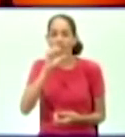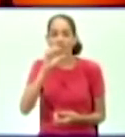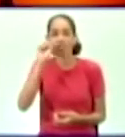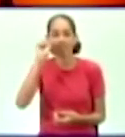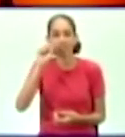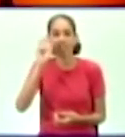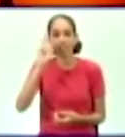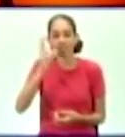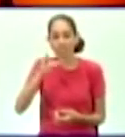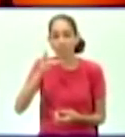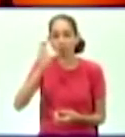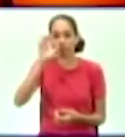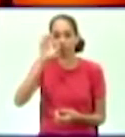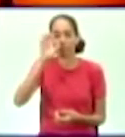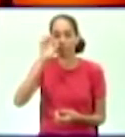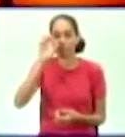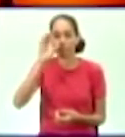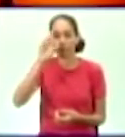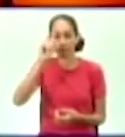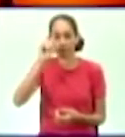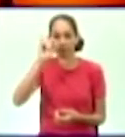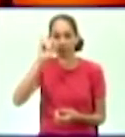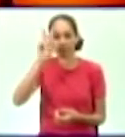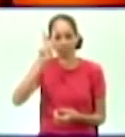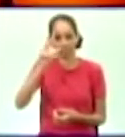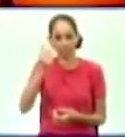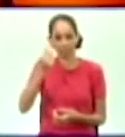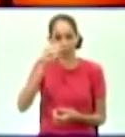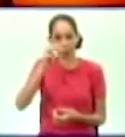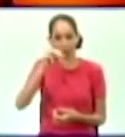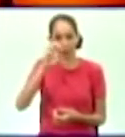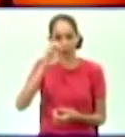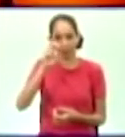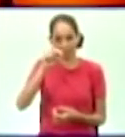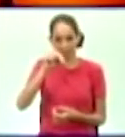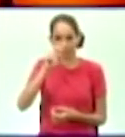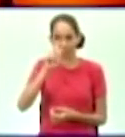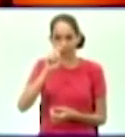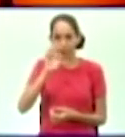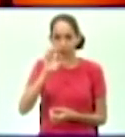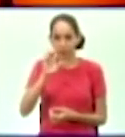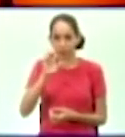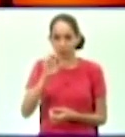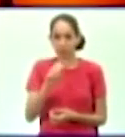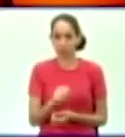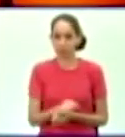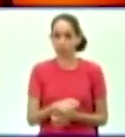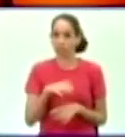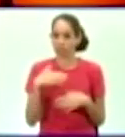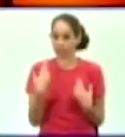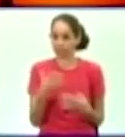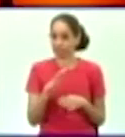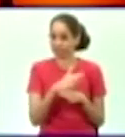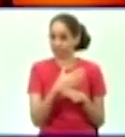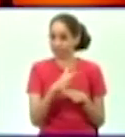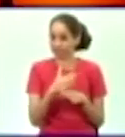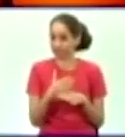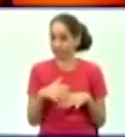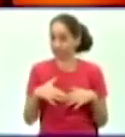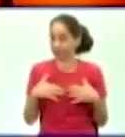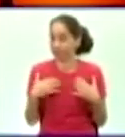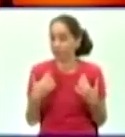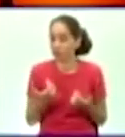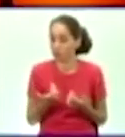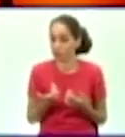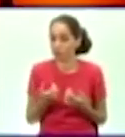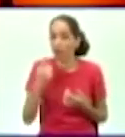Es una manera de decir que un elemento de un triángulo es igual a otro elemento de otro triángulo. De esta